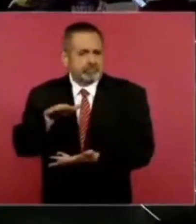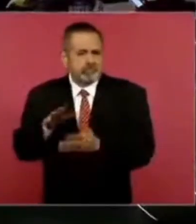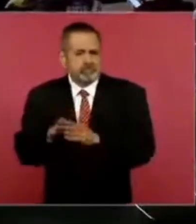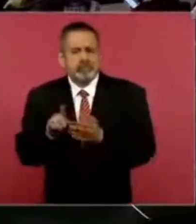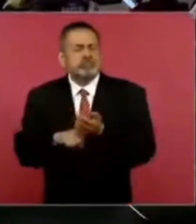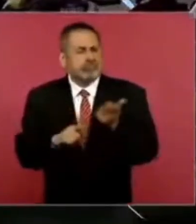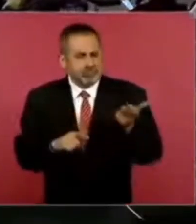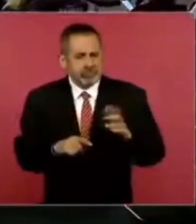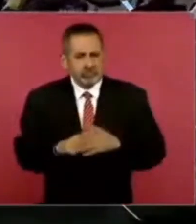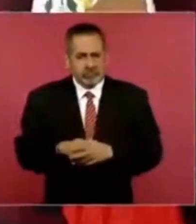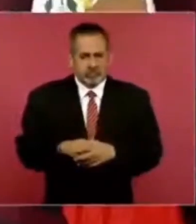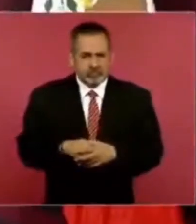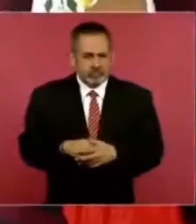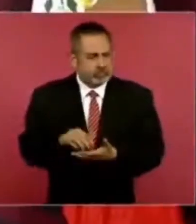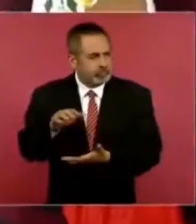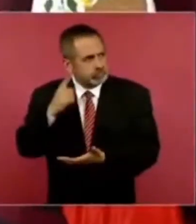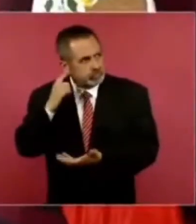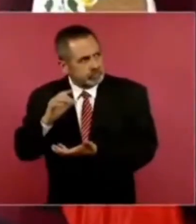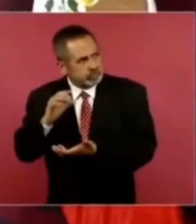y que suene